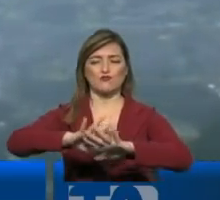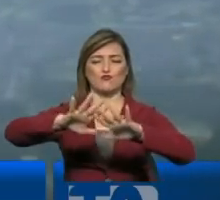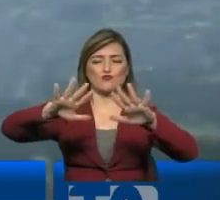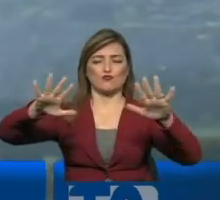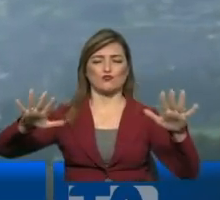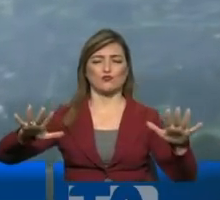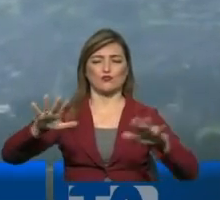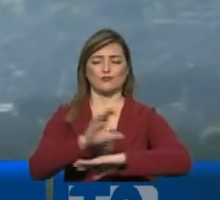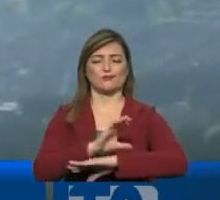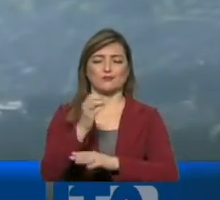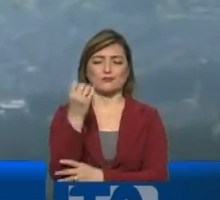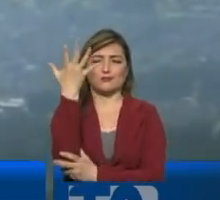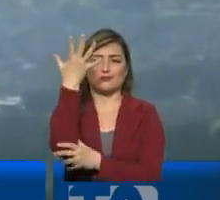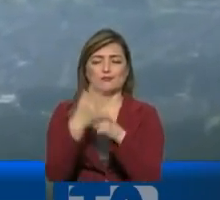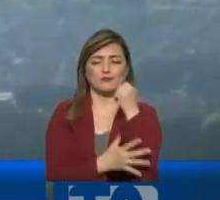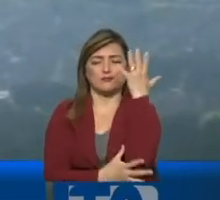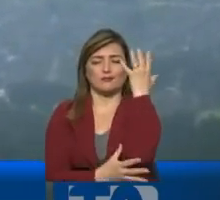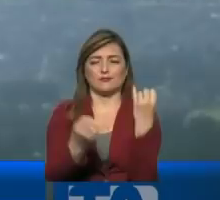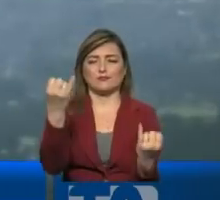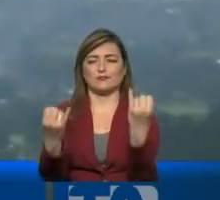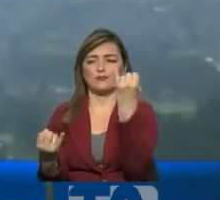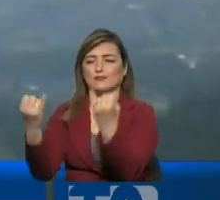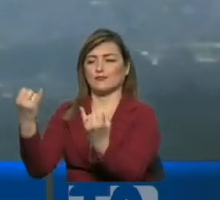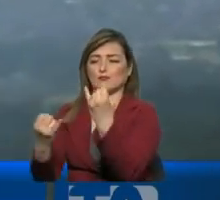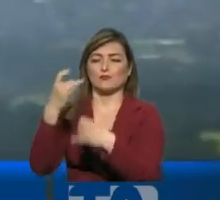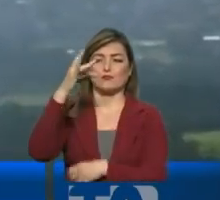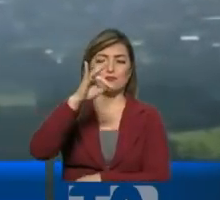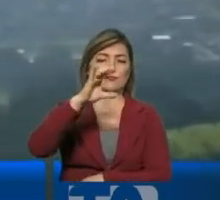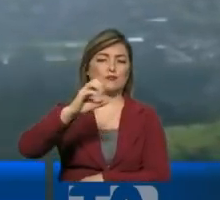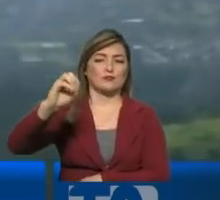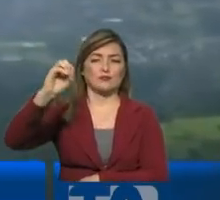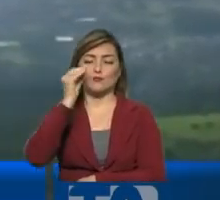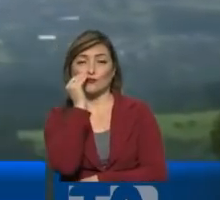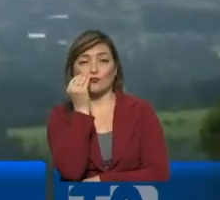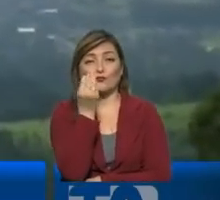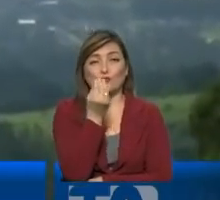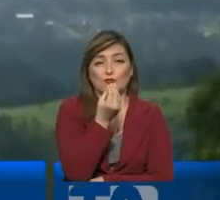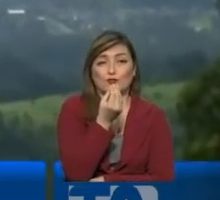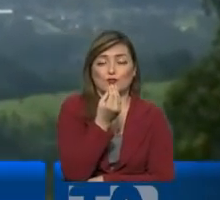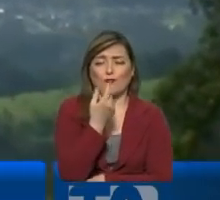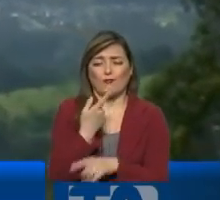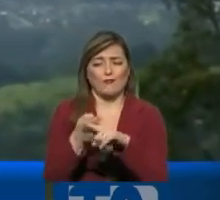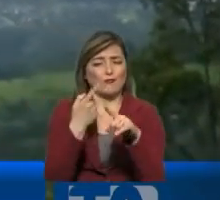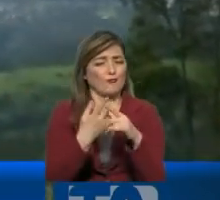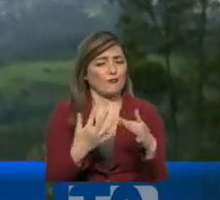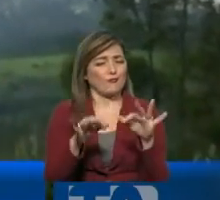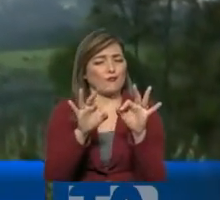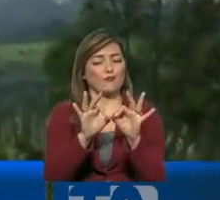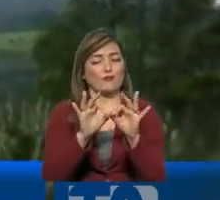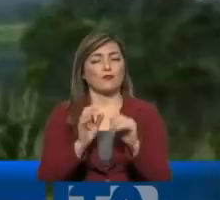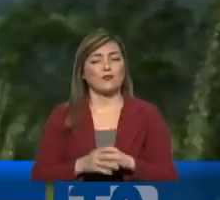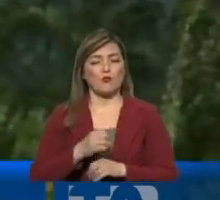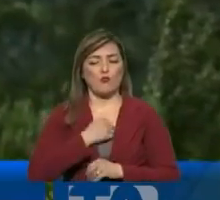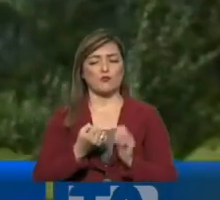de bosque, un 80% de flora exótica y 20% de flora